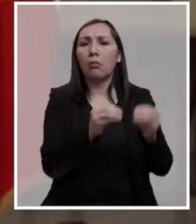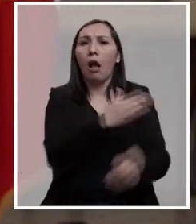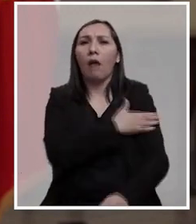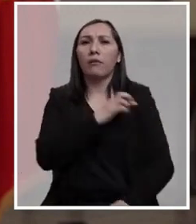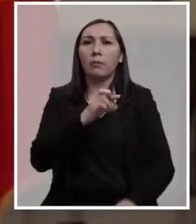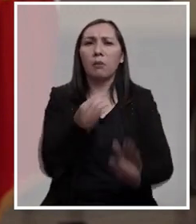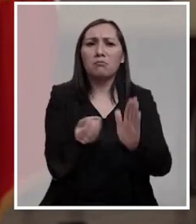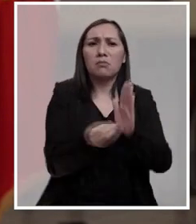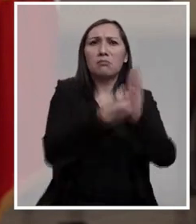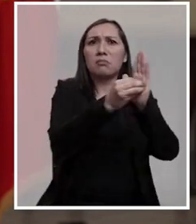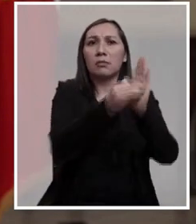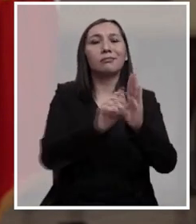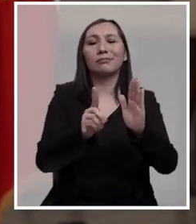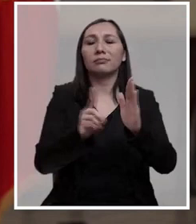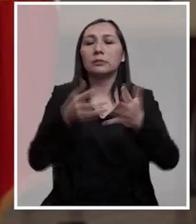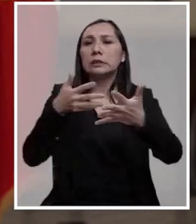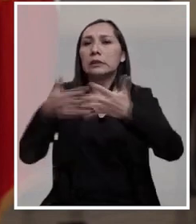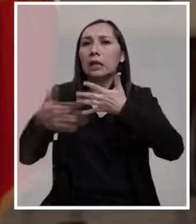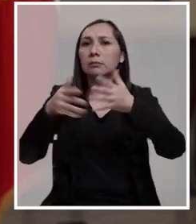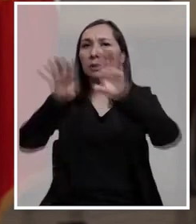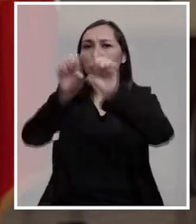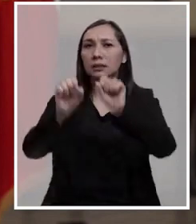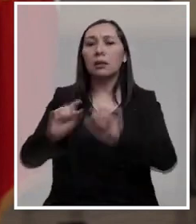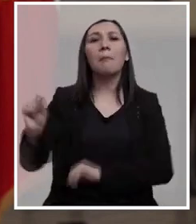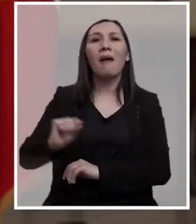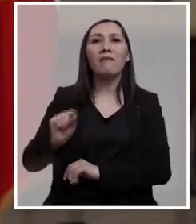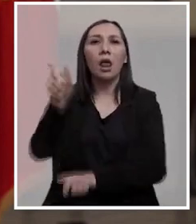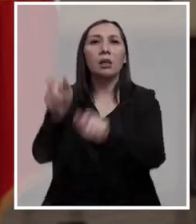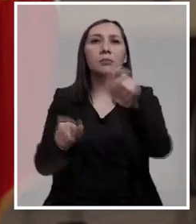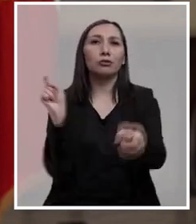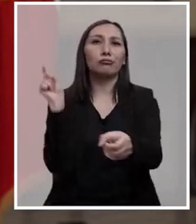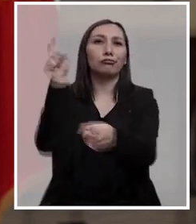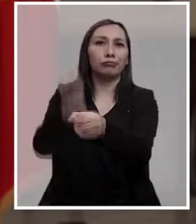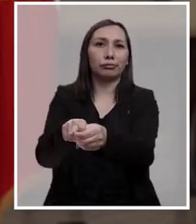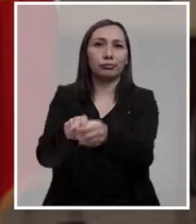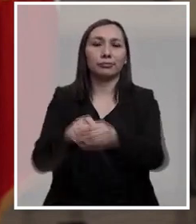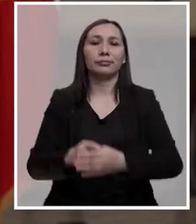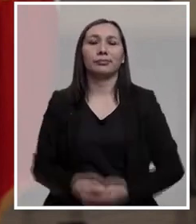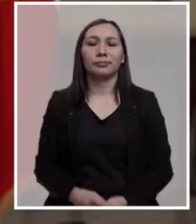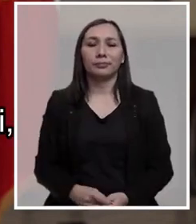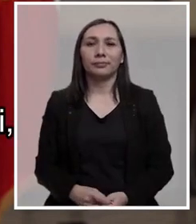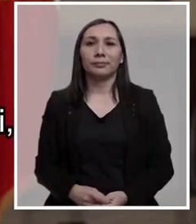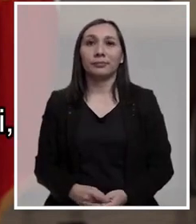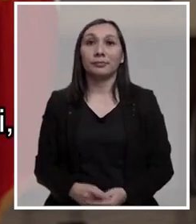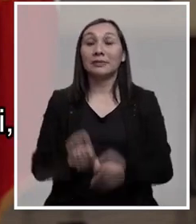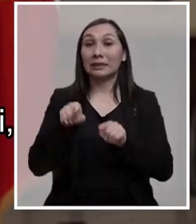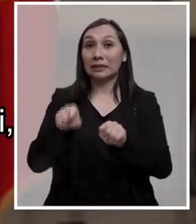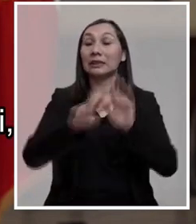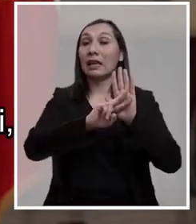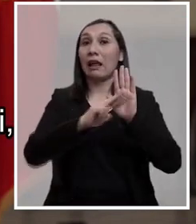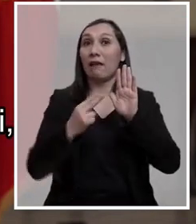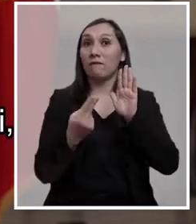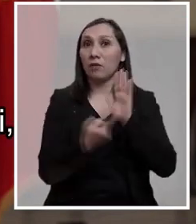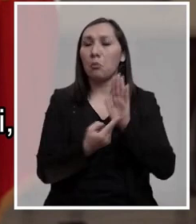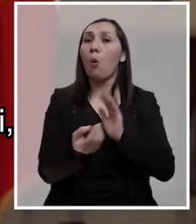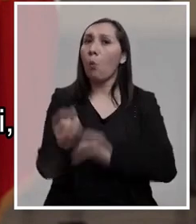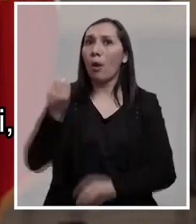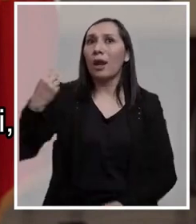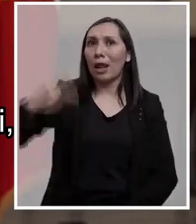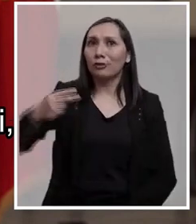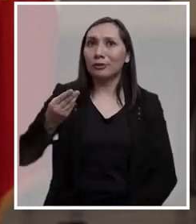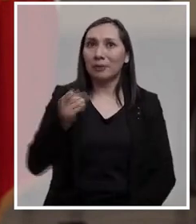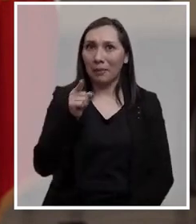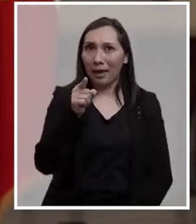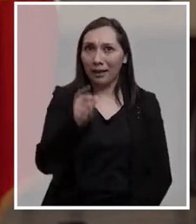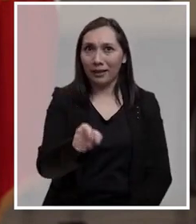avanzando de esta manera hace un sistema transparente y más barato para los afiliados esta reforma son buenas